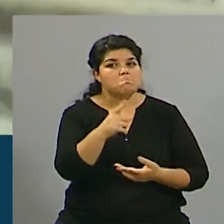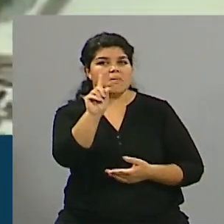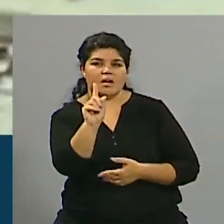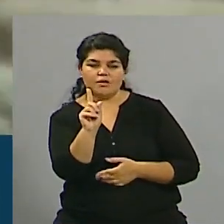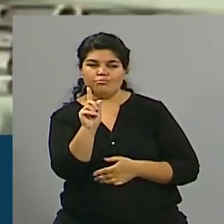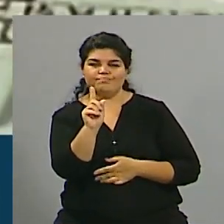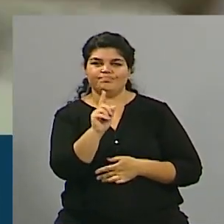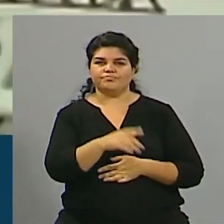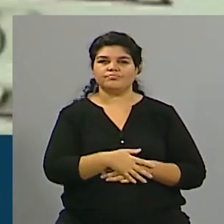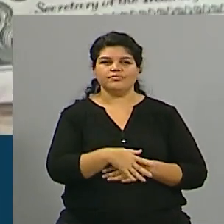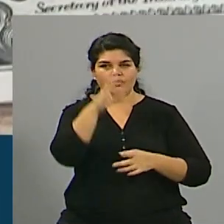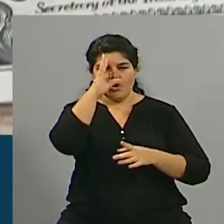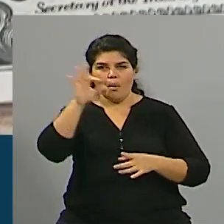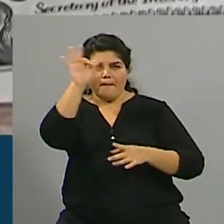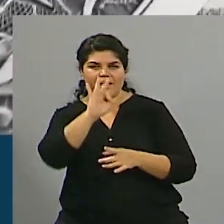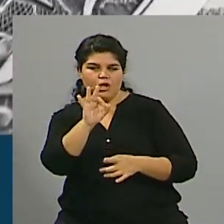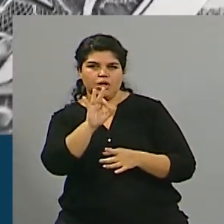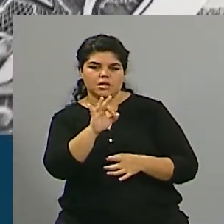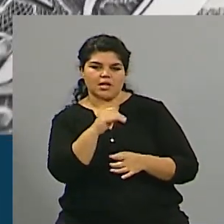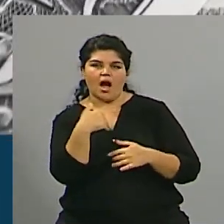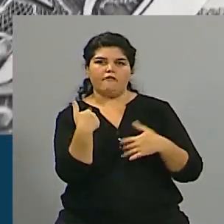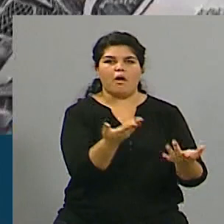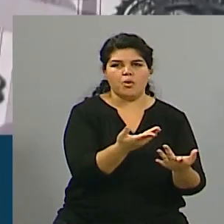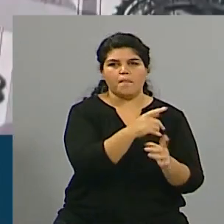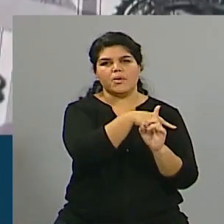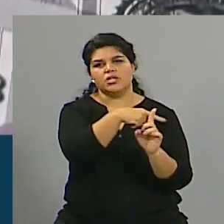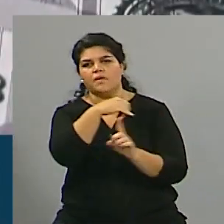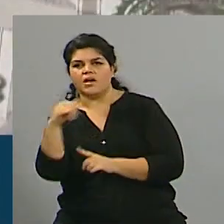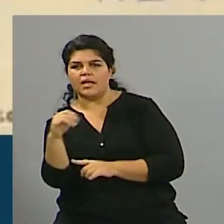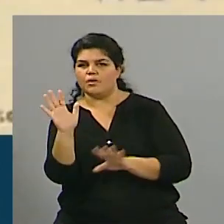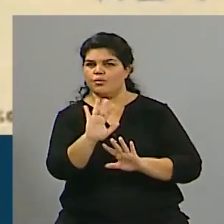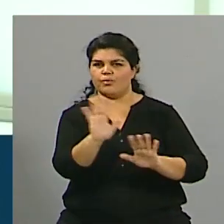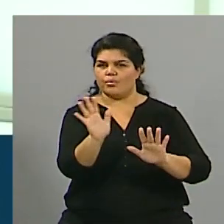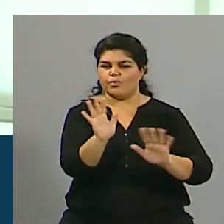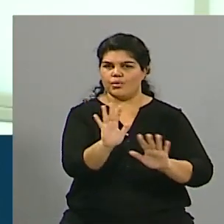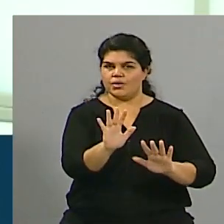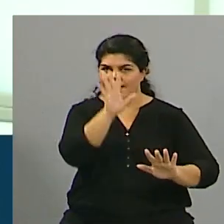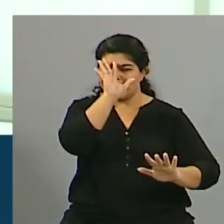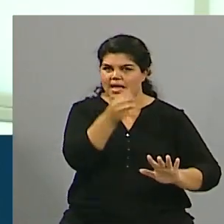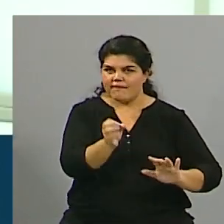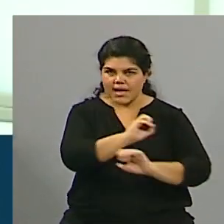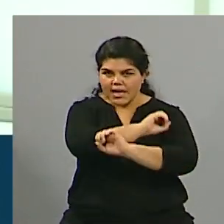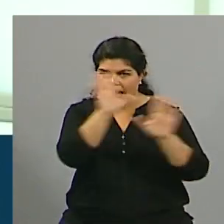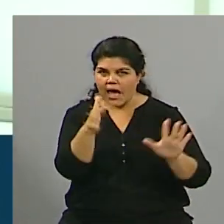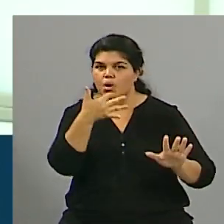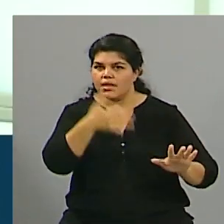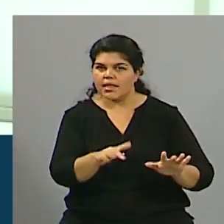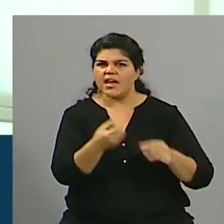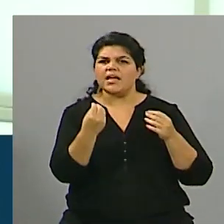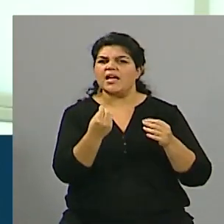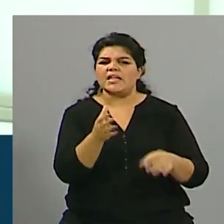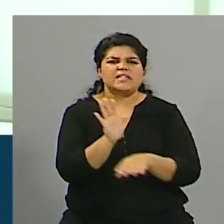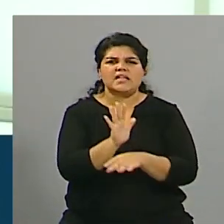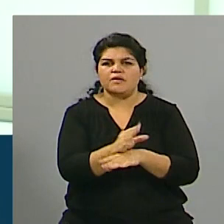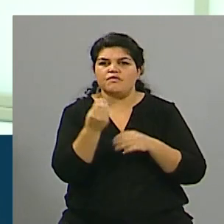lado de ver si es bueno o no para la Argentina, sino de entender de qué se trata la dolarización y de pronto, si hay ejemplos,